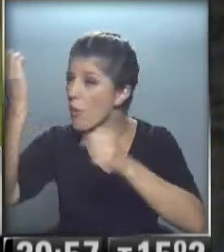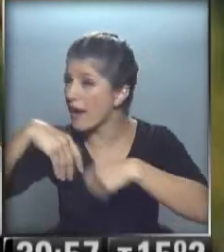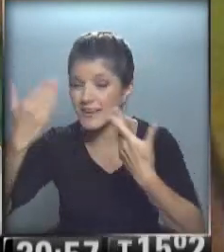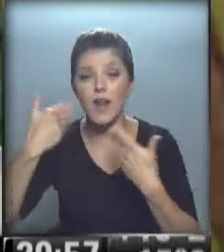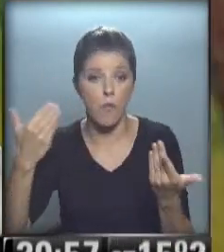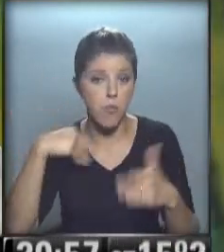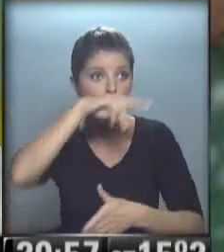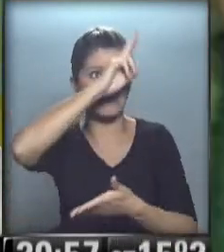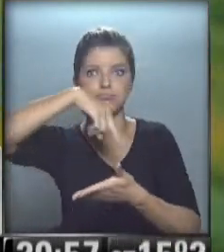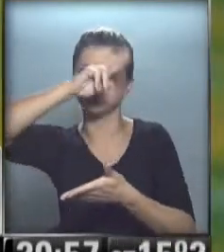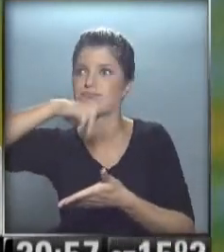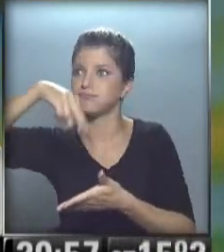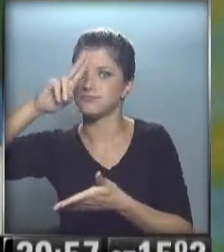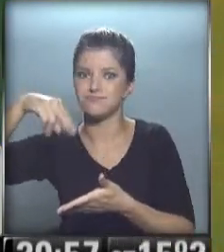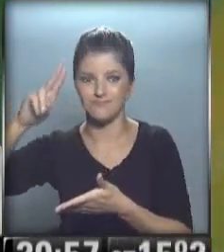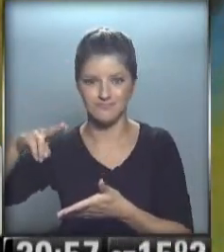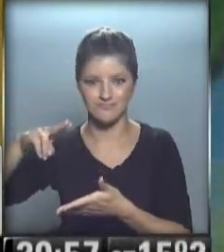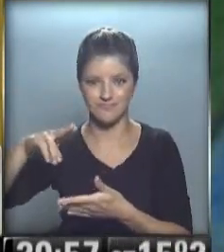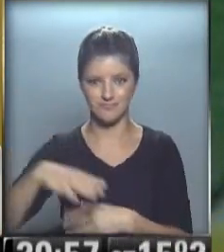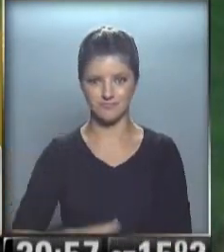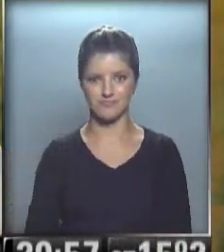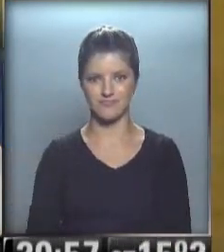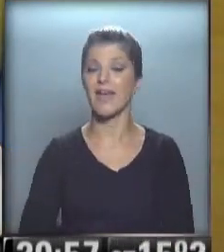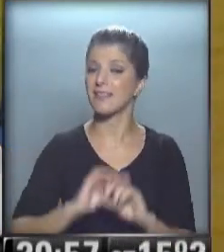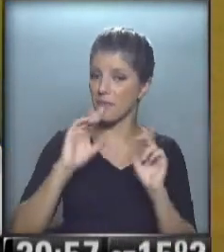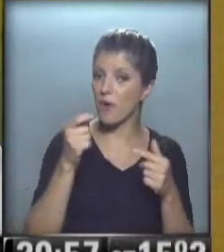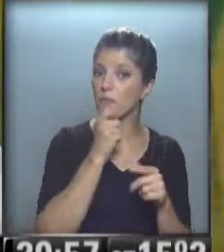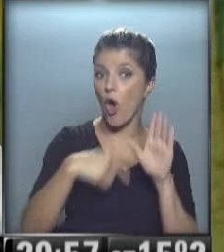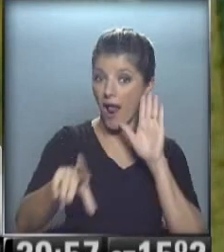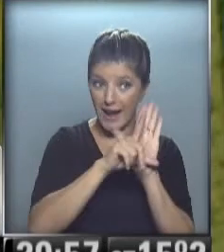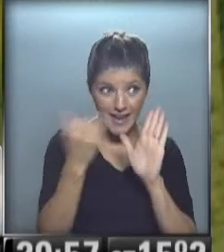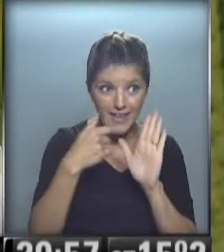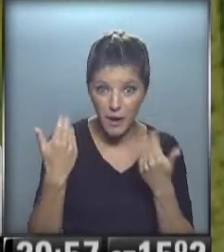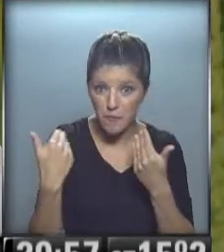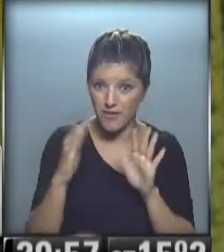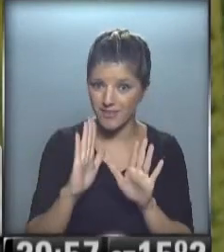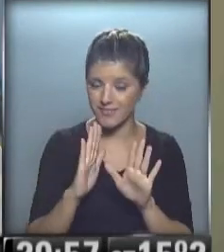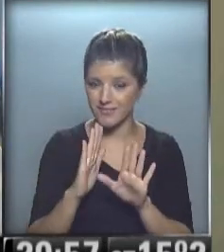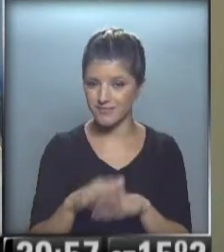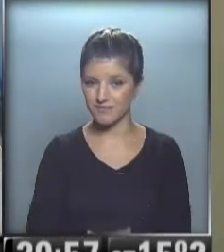problema para hacer un graffiti. Inclusive hay una ley, ¿no?